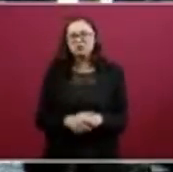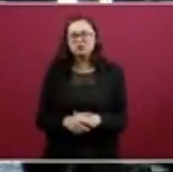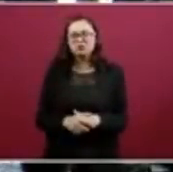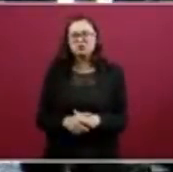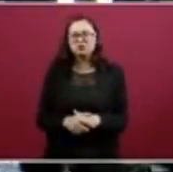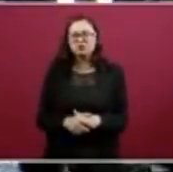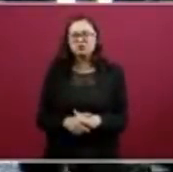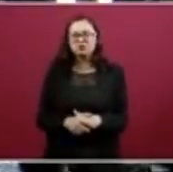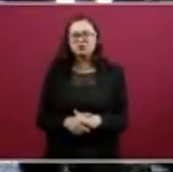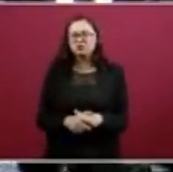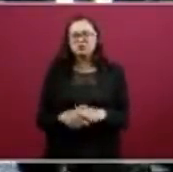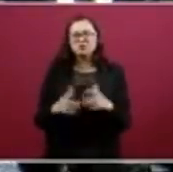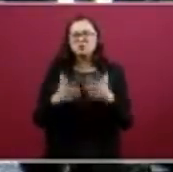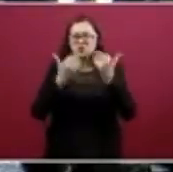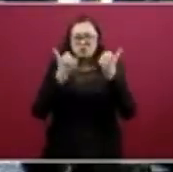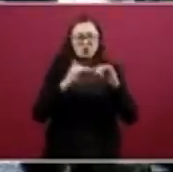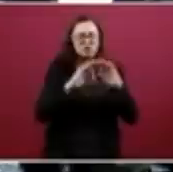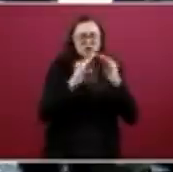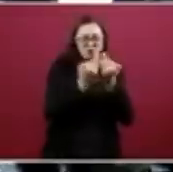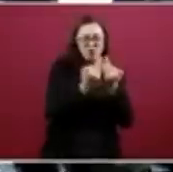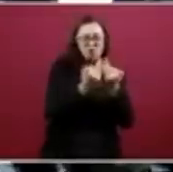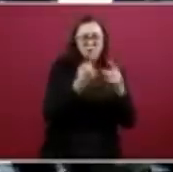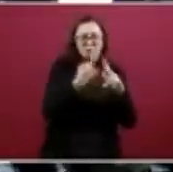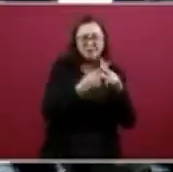matemático, el modelo económico,